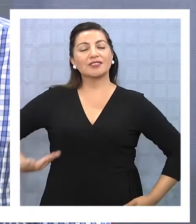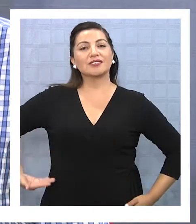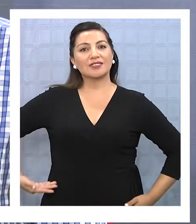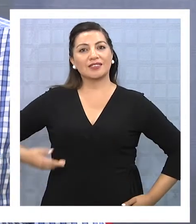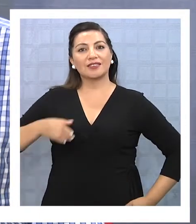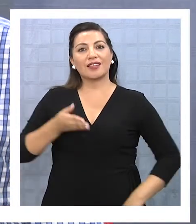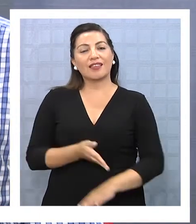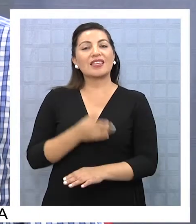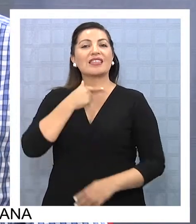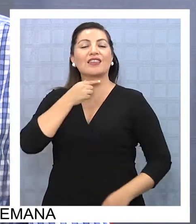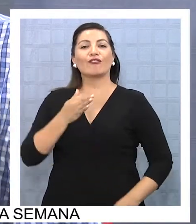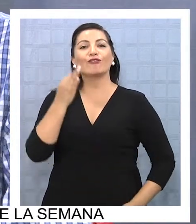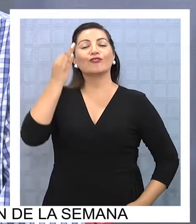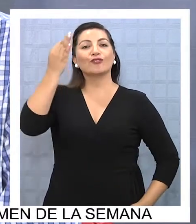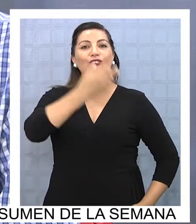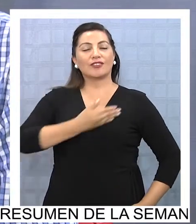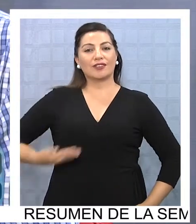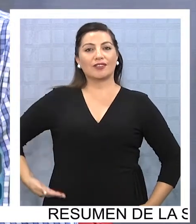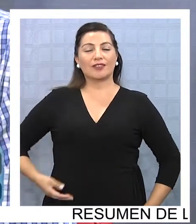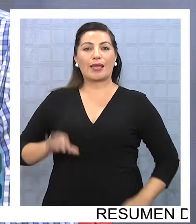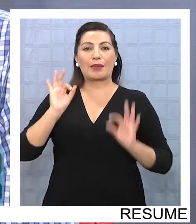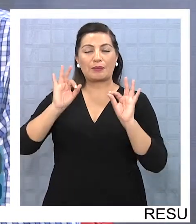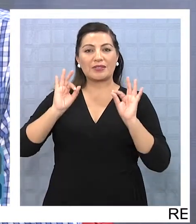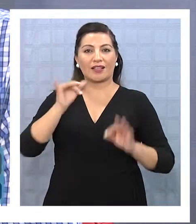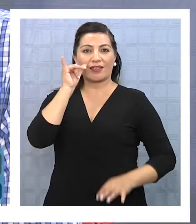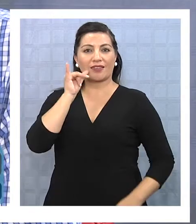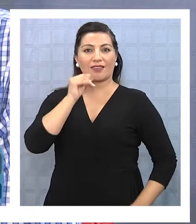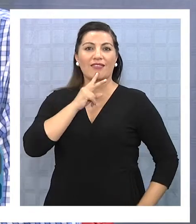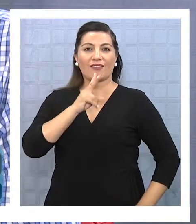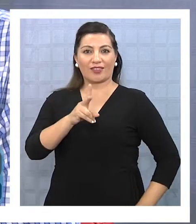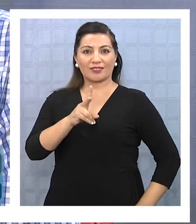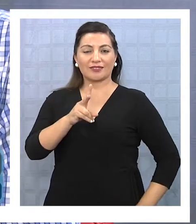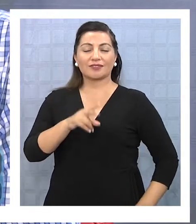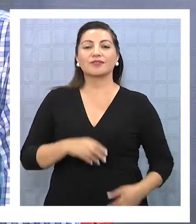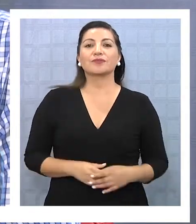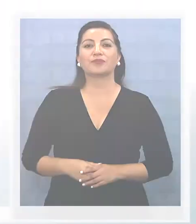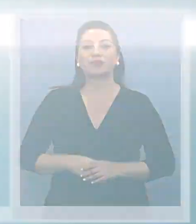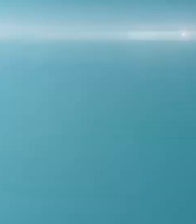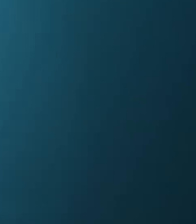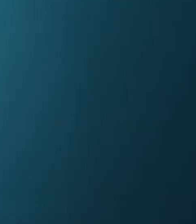Piñera, expresidente, precandidato presidencial, en este especial de prensa en Iquique Televisión.